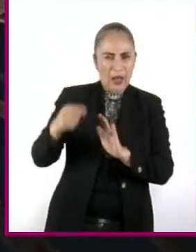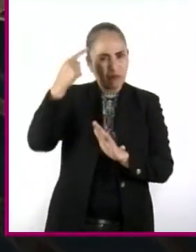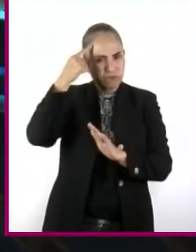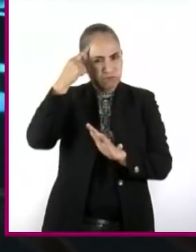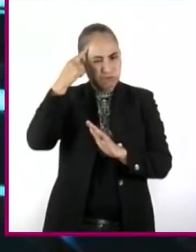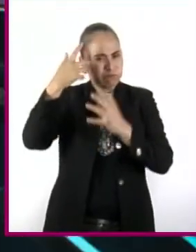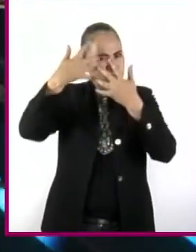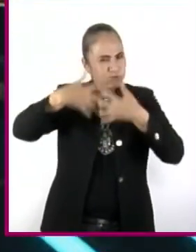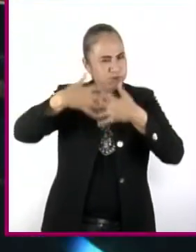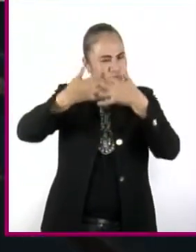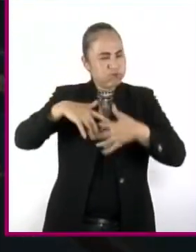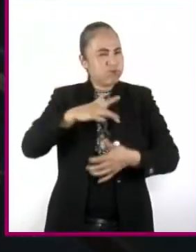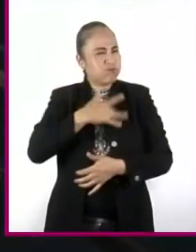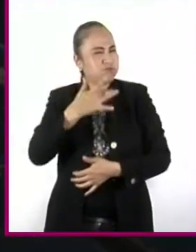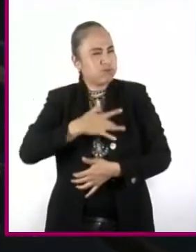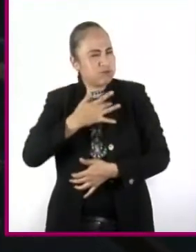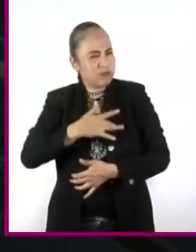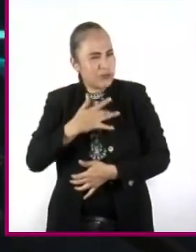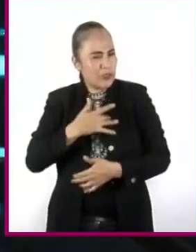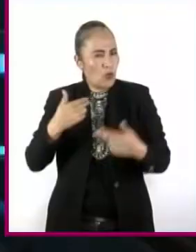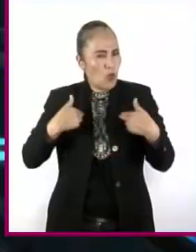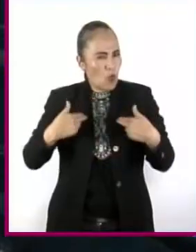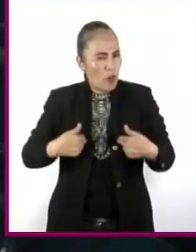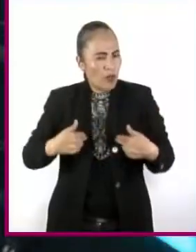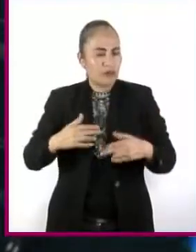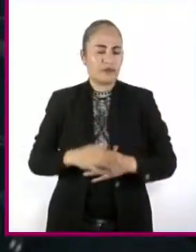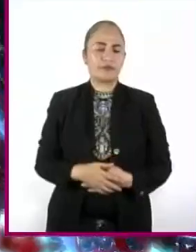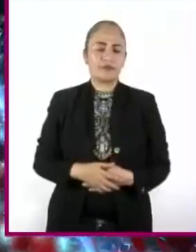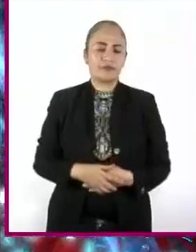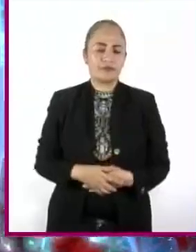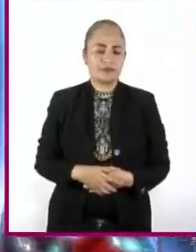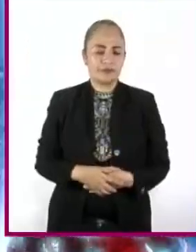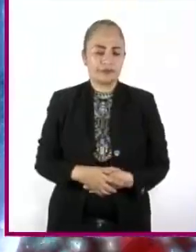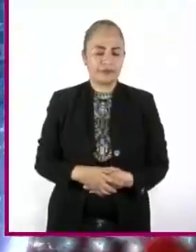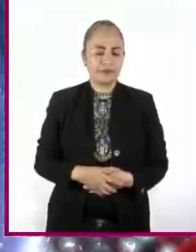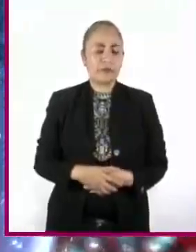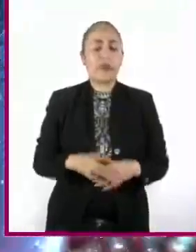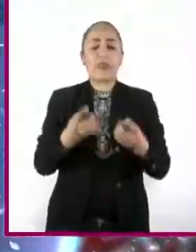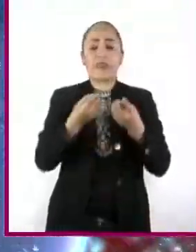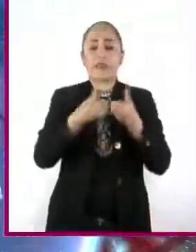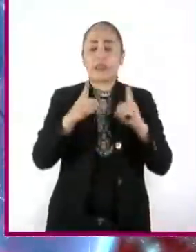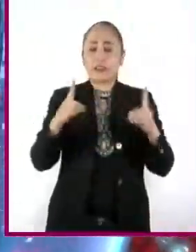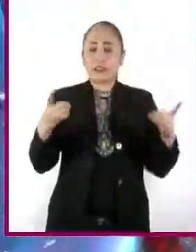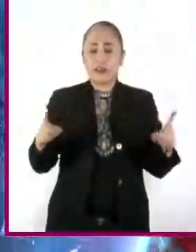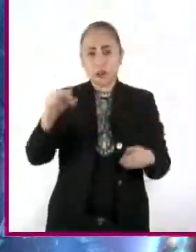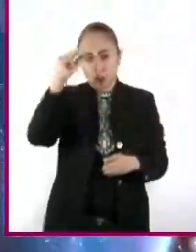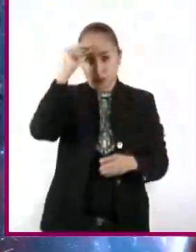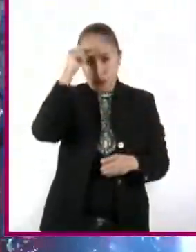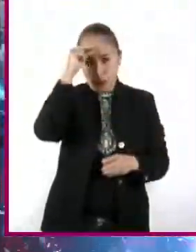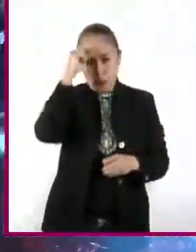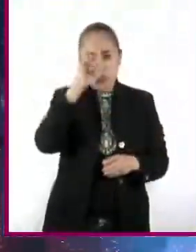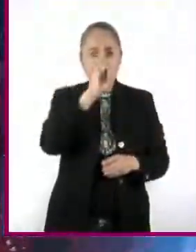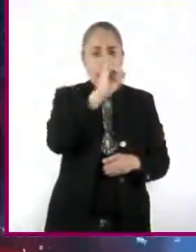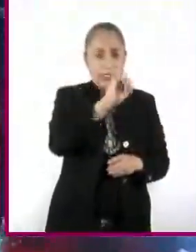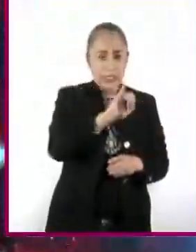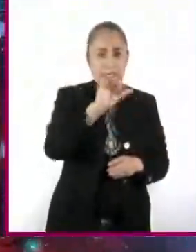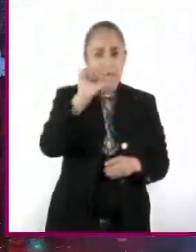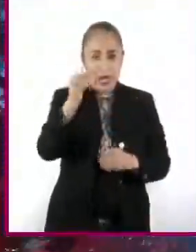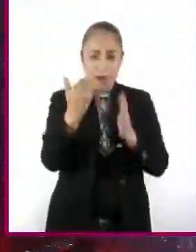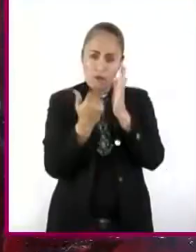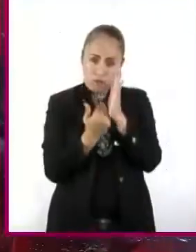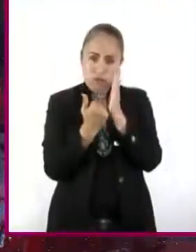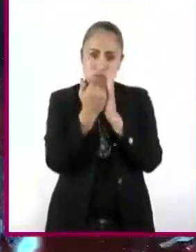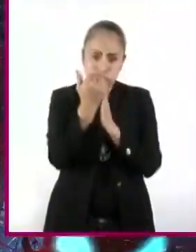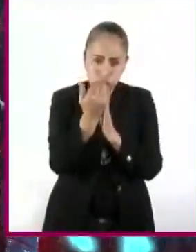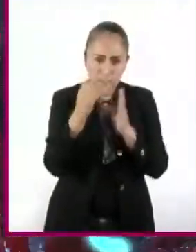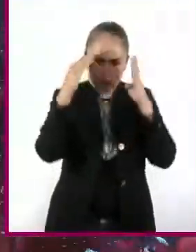procesos inductivos y deductivos del cerebro humano. El desarrollo de la inteligencia artificial está basada en el